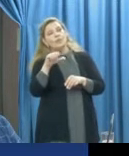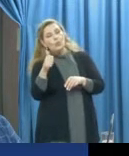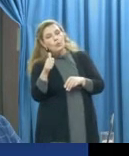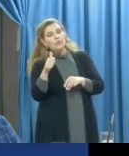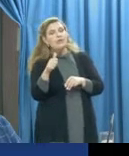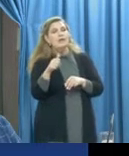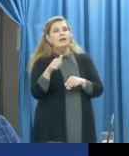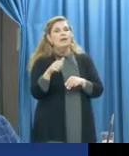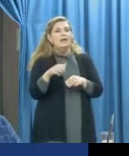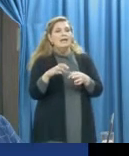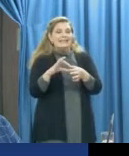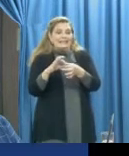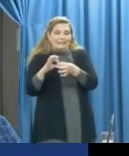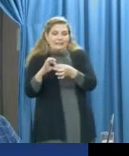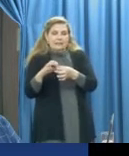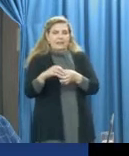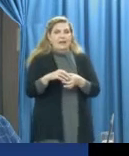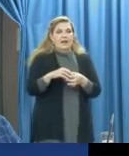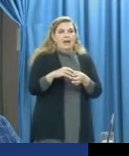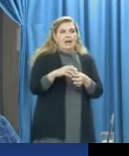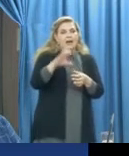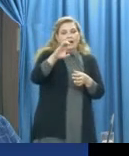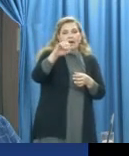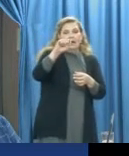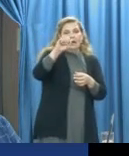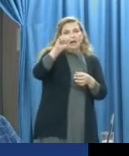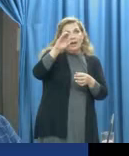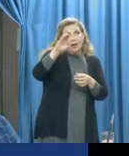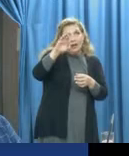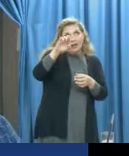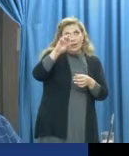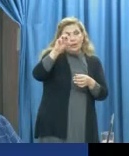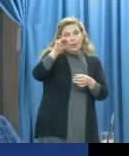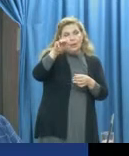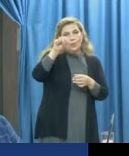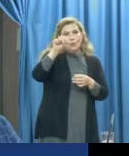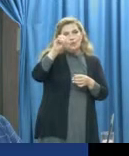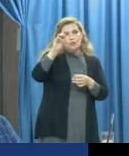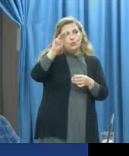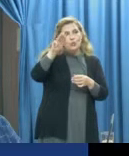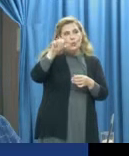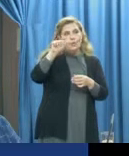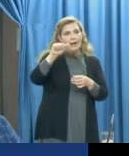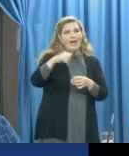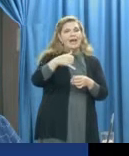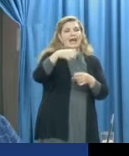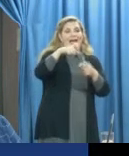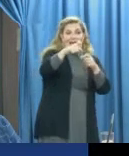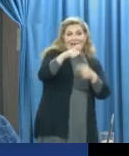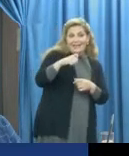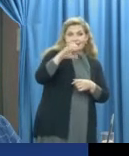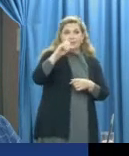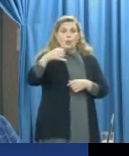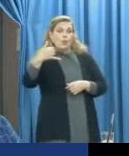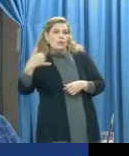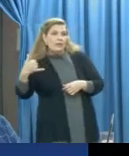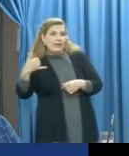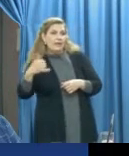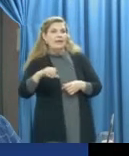ligadas al cromosoma Y, que vienen por parte paterna, este tipo de herencia, y la